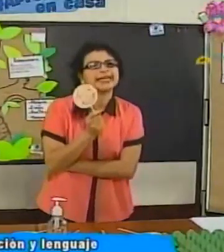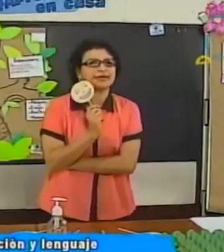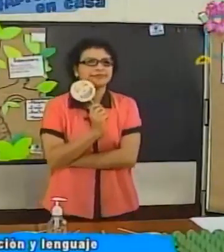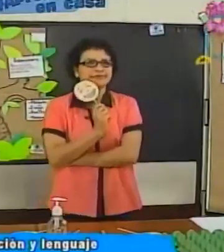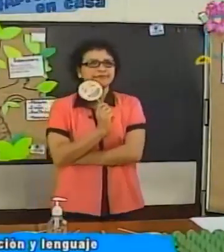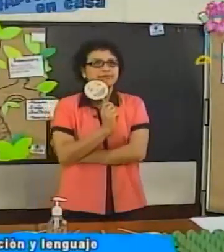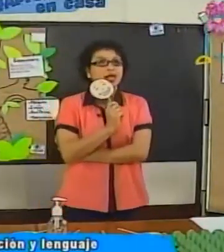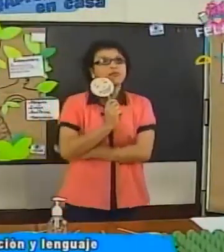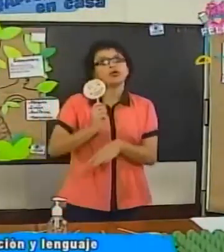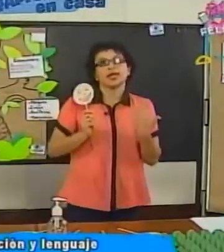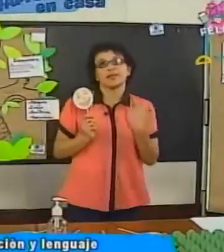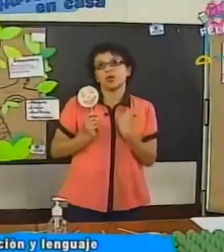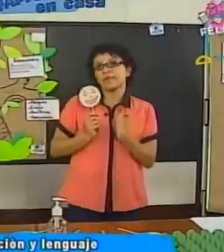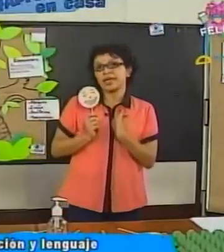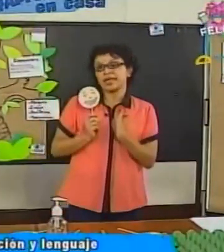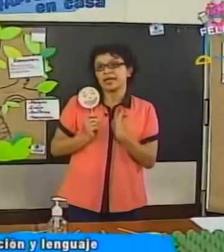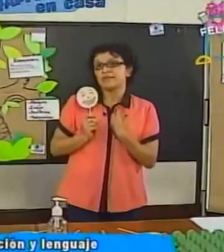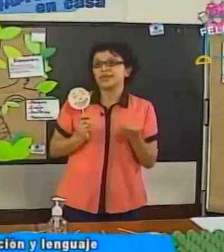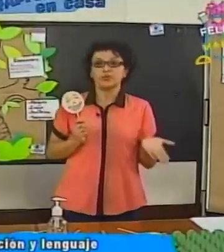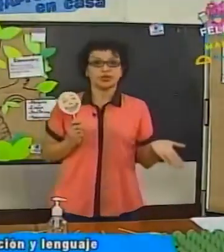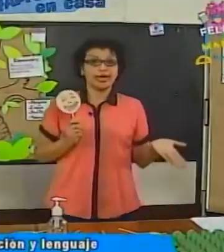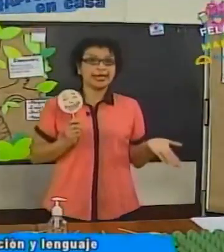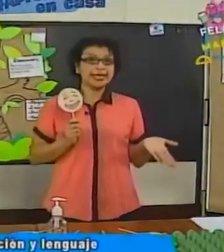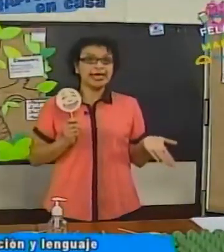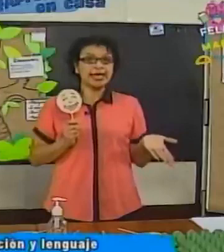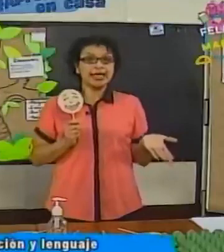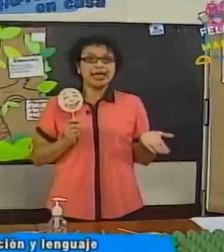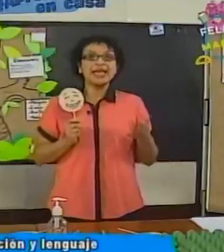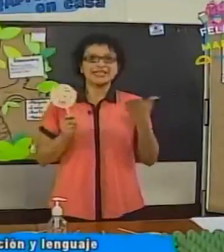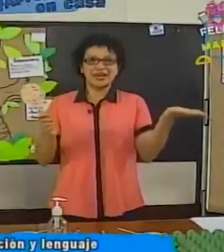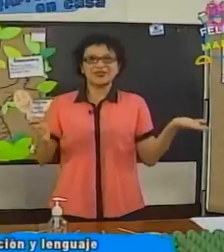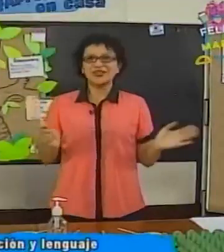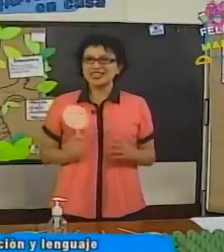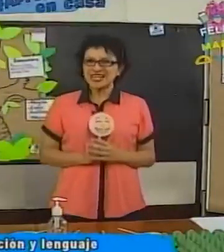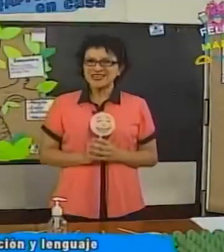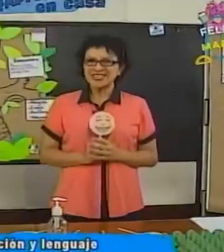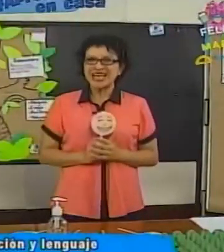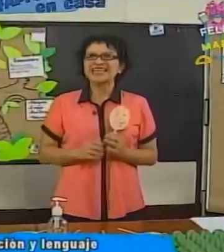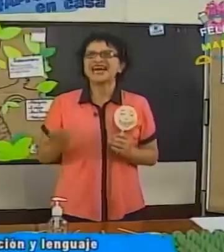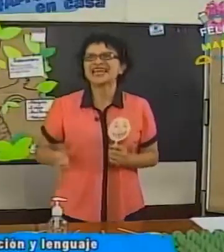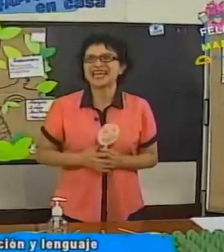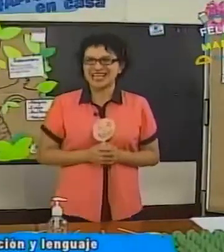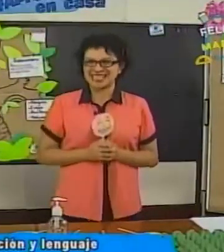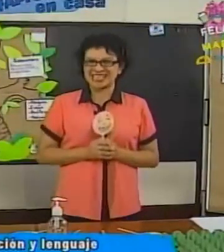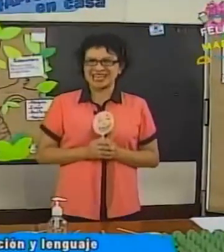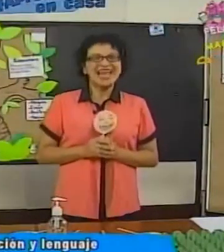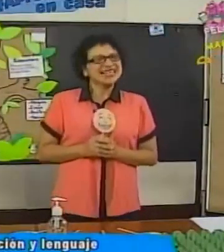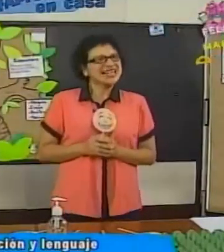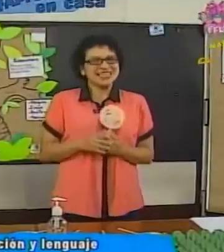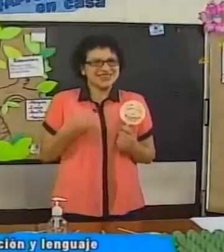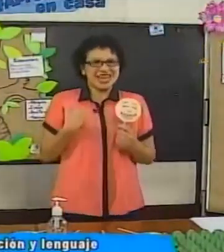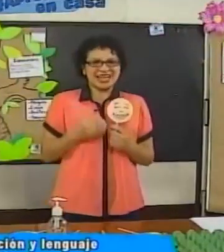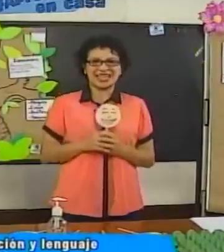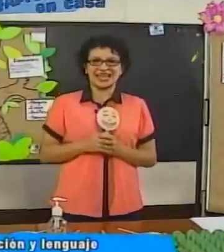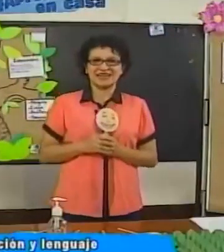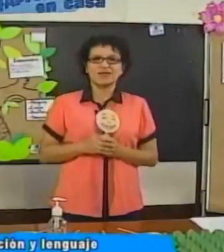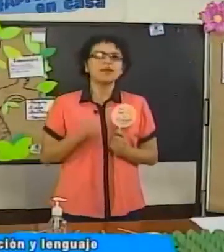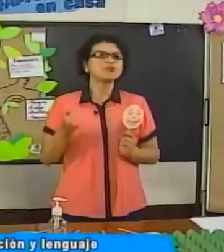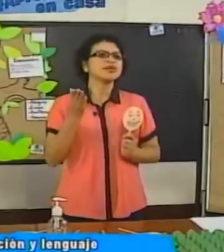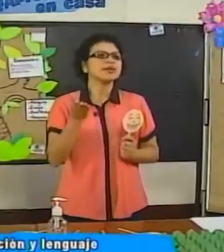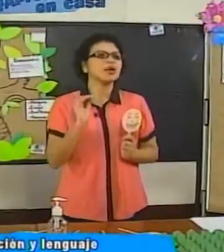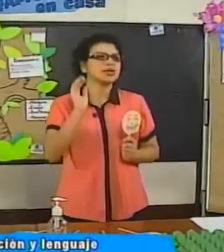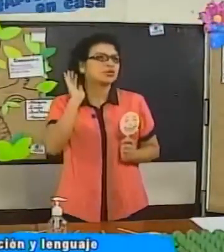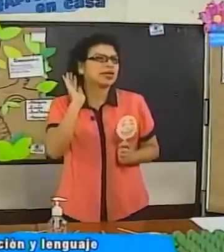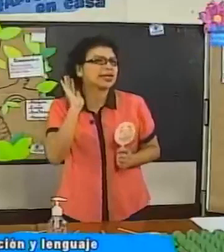alegría? Por ejemplo, a mí me da mucha alegría estar con los niños, dar clases. Esa es mi alegría.